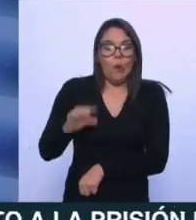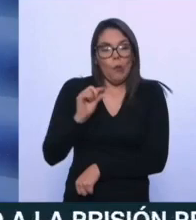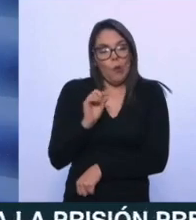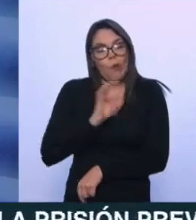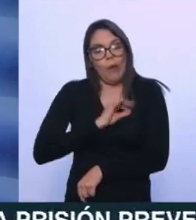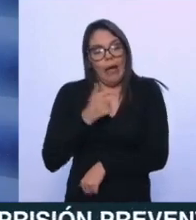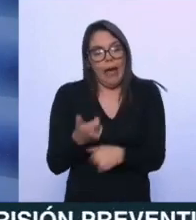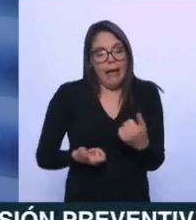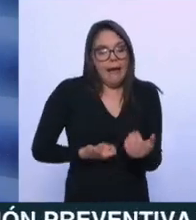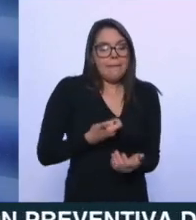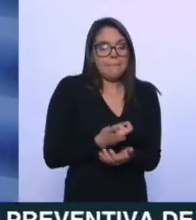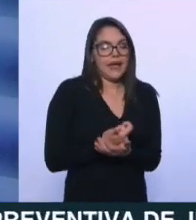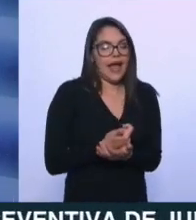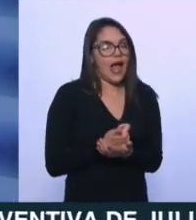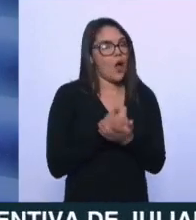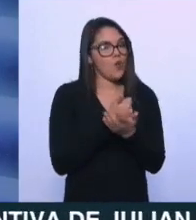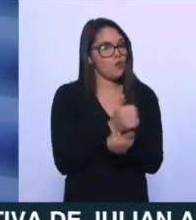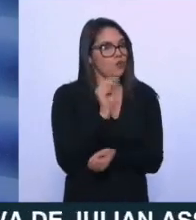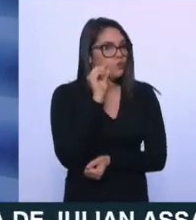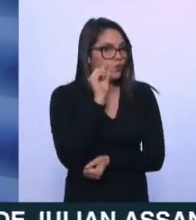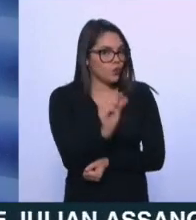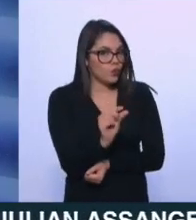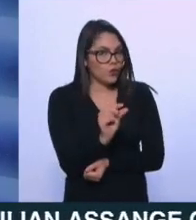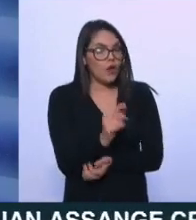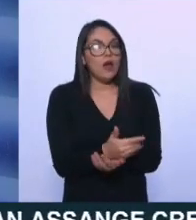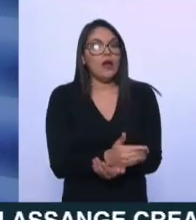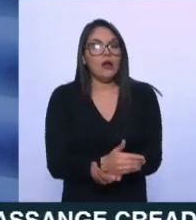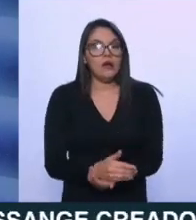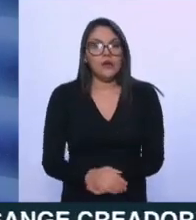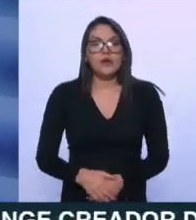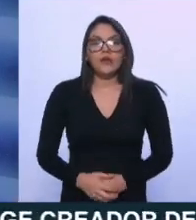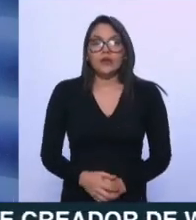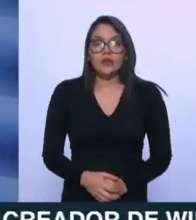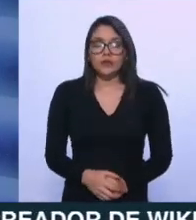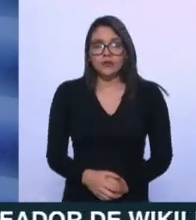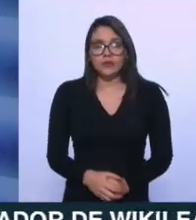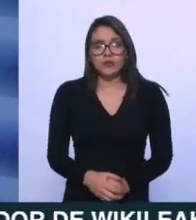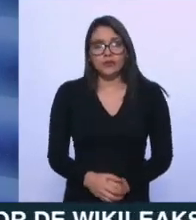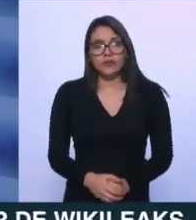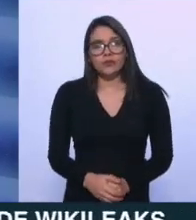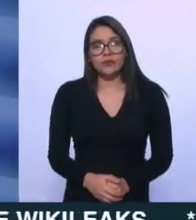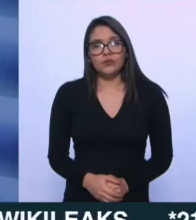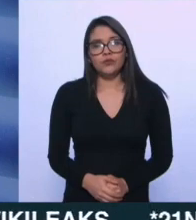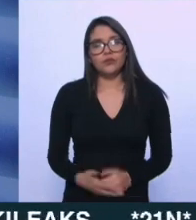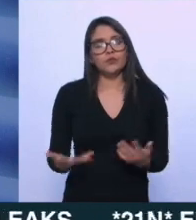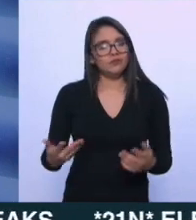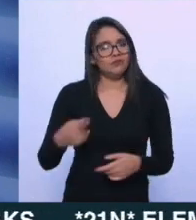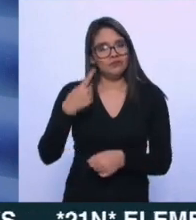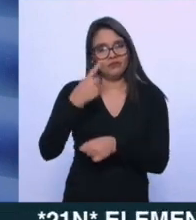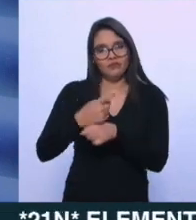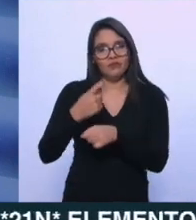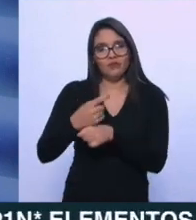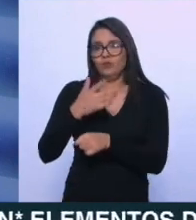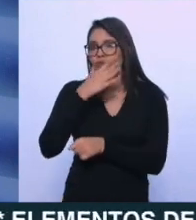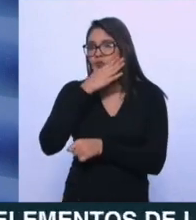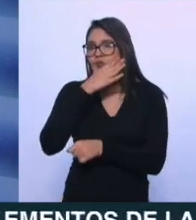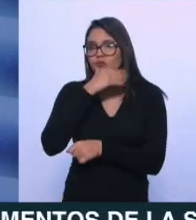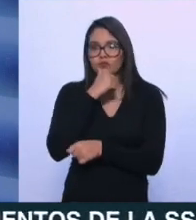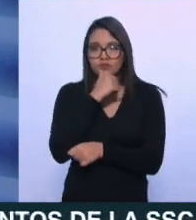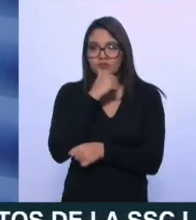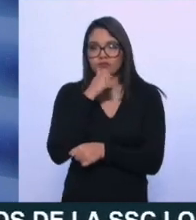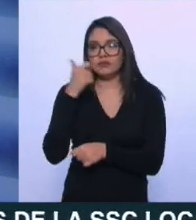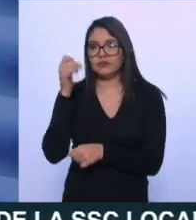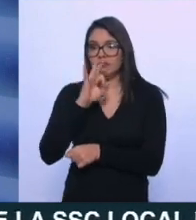hacer esto y mitigar los aumentos al combustible que ha habido. Yo lo que quiero decir es, primero, no puede haber un aumento a la tarifa si no hay